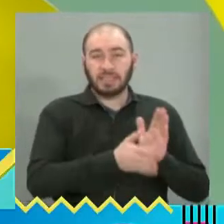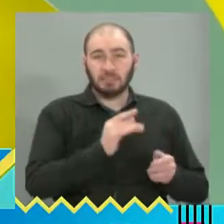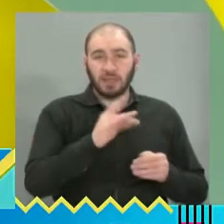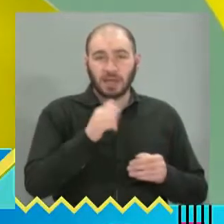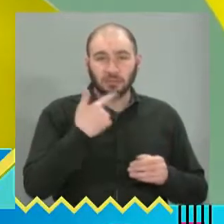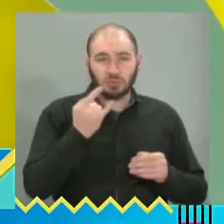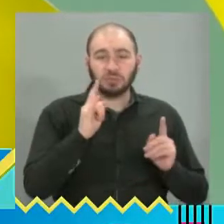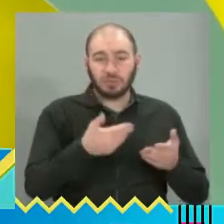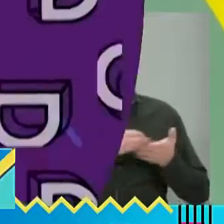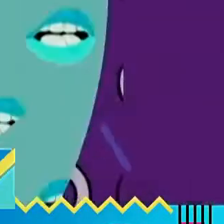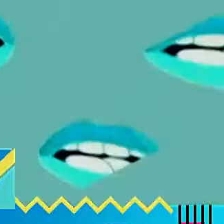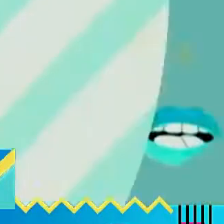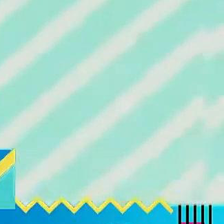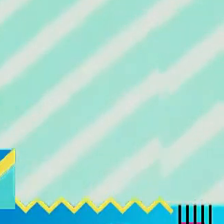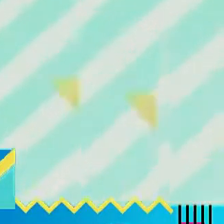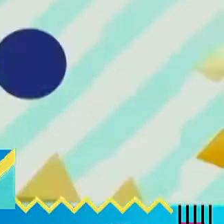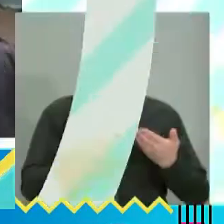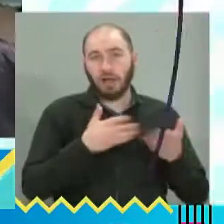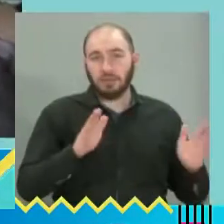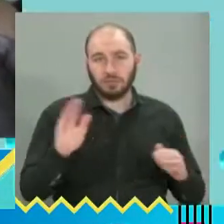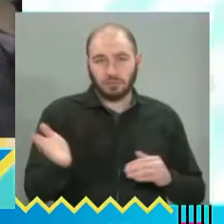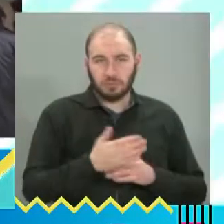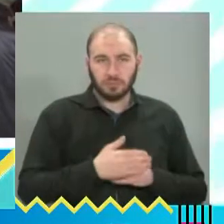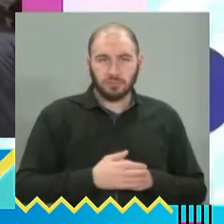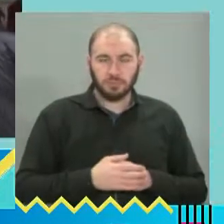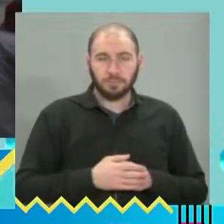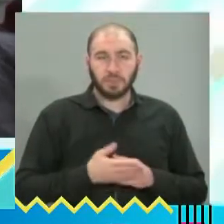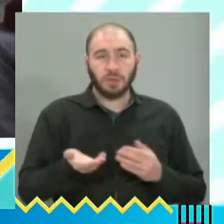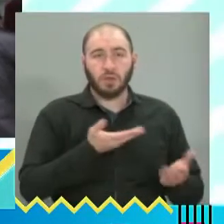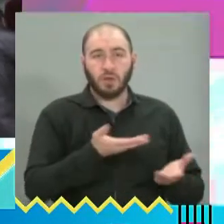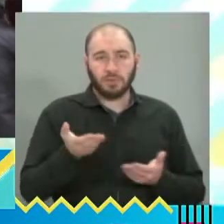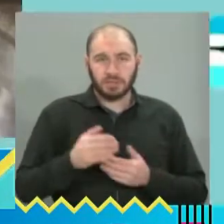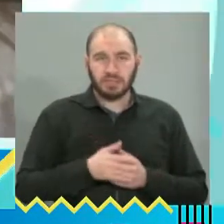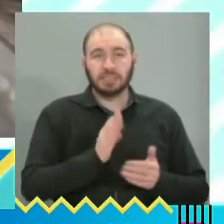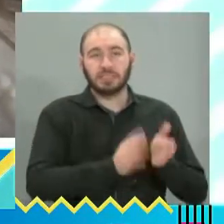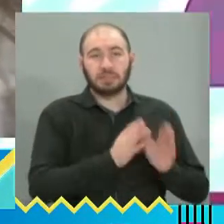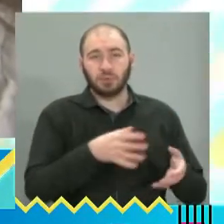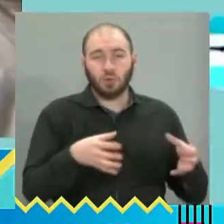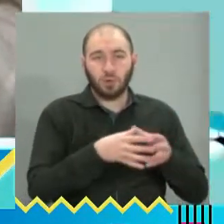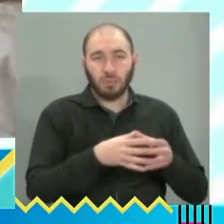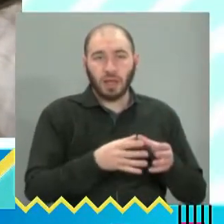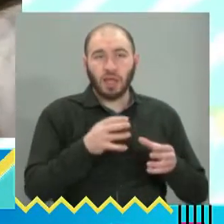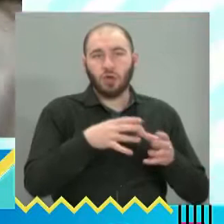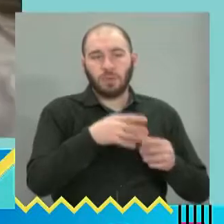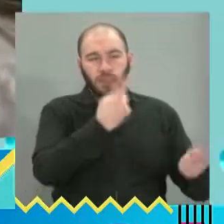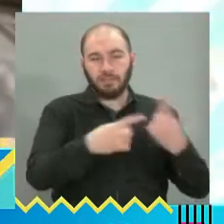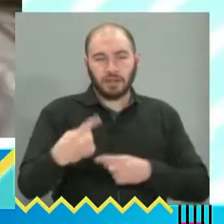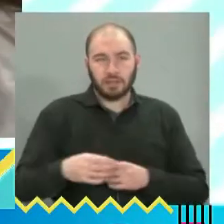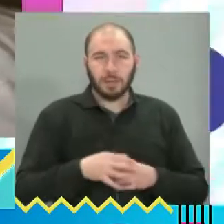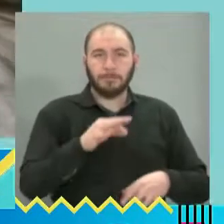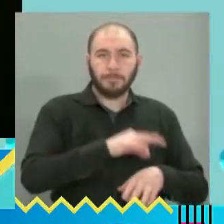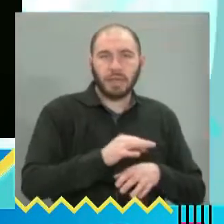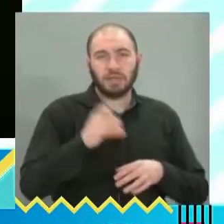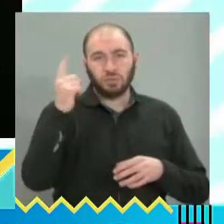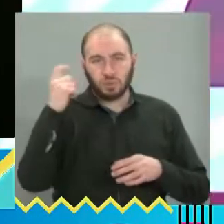DAMSO también es abierto a la comunidad y se ofrece el tratamiento grupal, es interdisciplinario. Hay médicos,